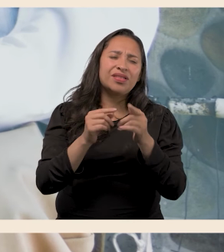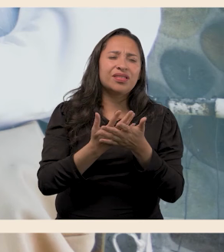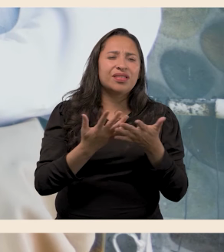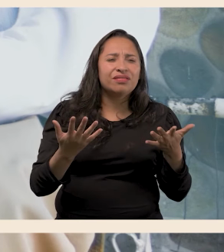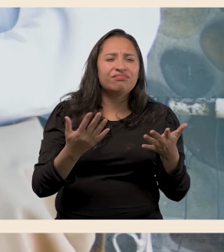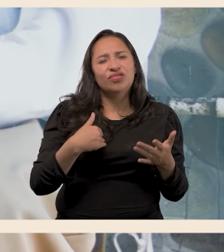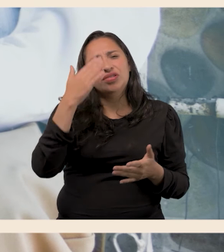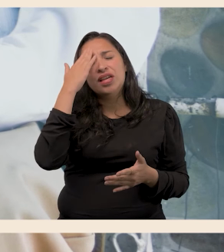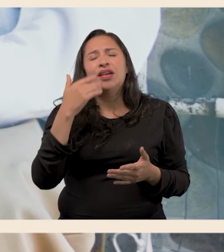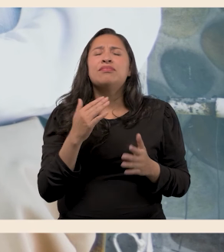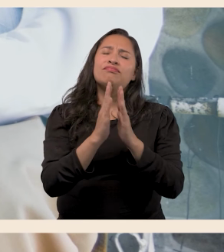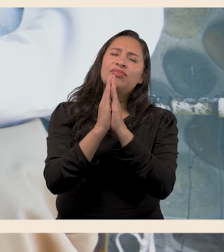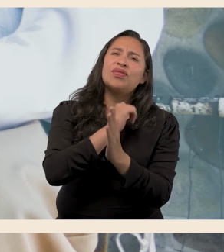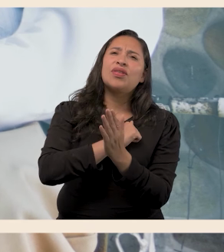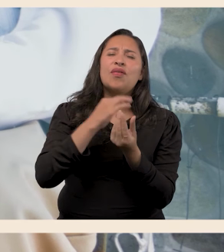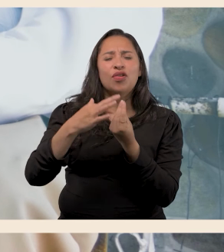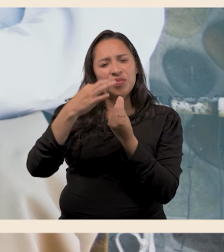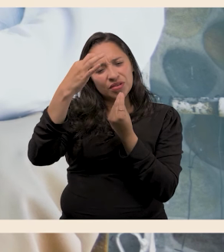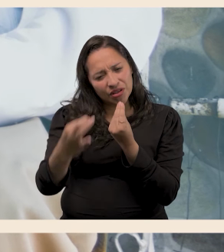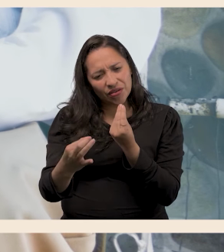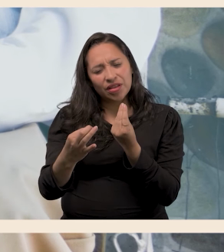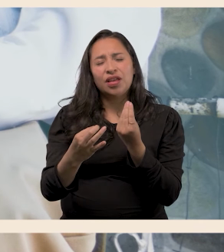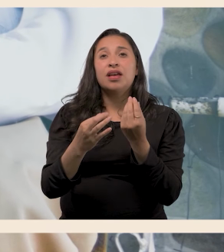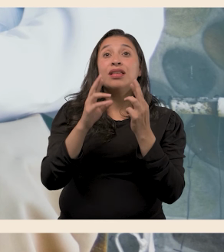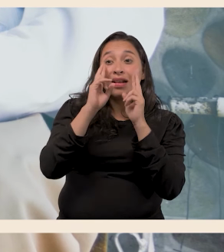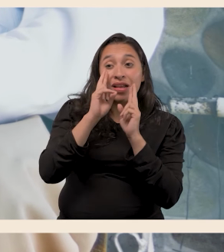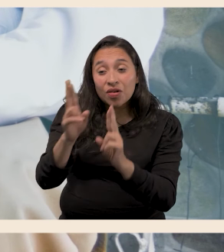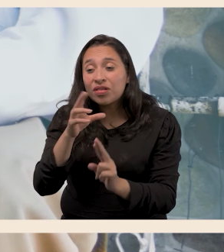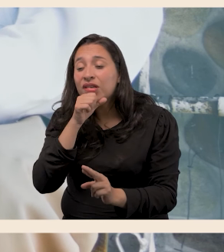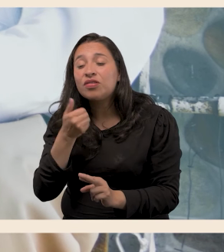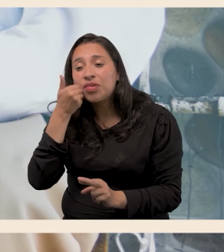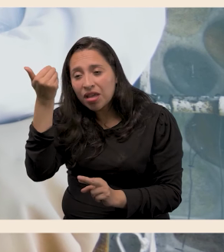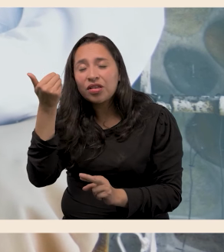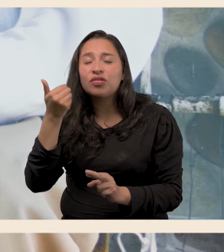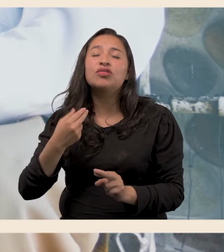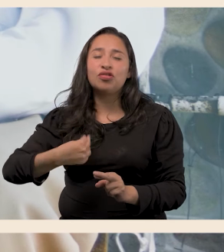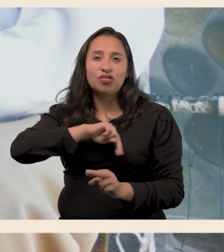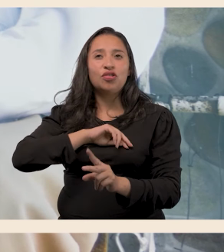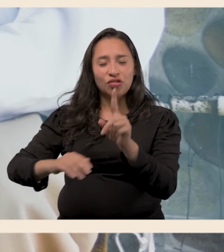les pido, visibilicen los viejos, no lo hemos merecido.